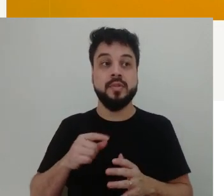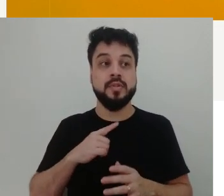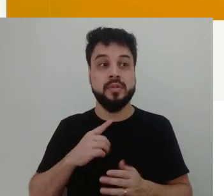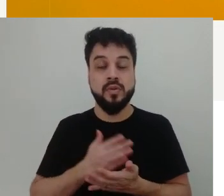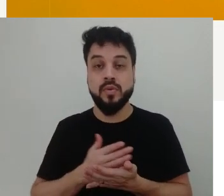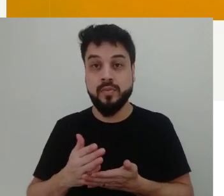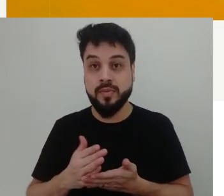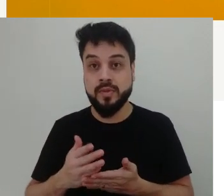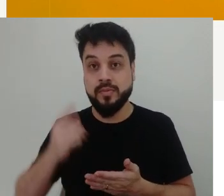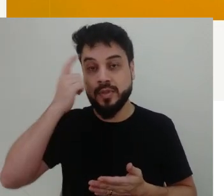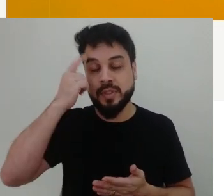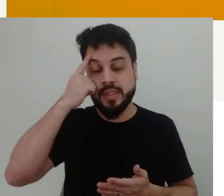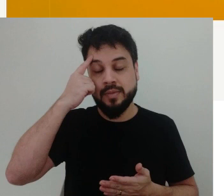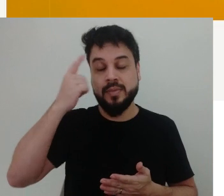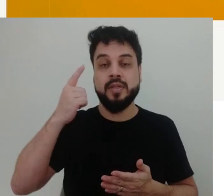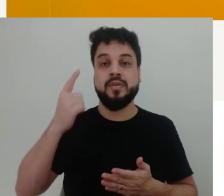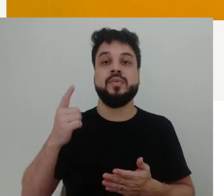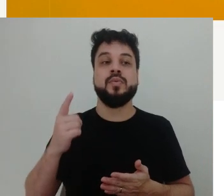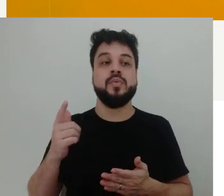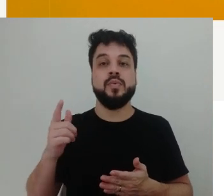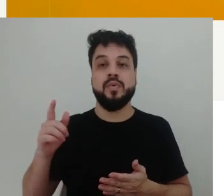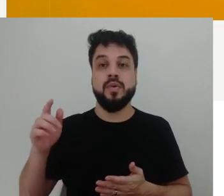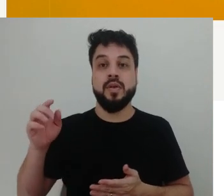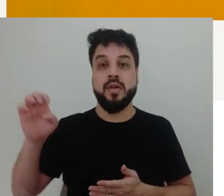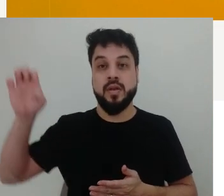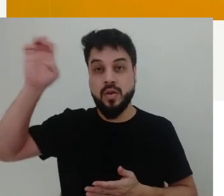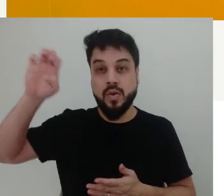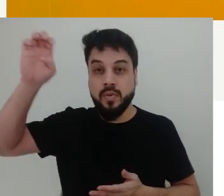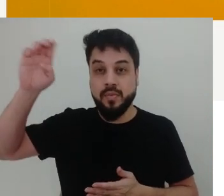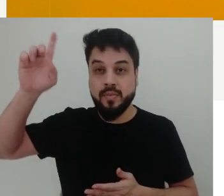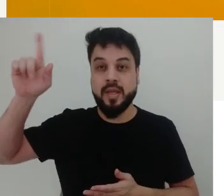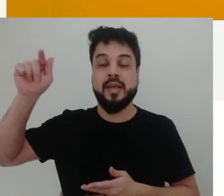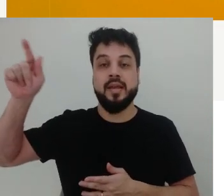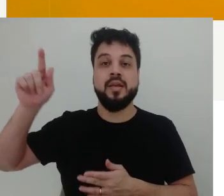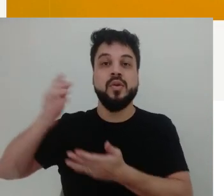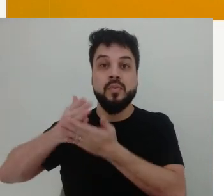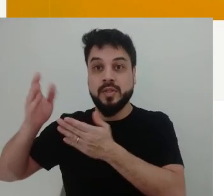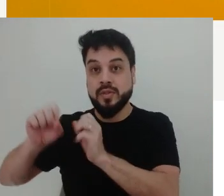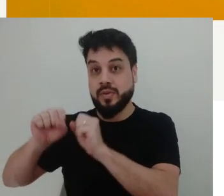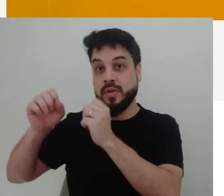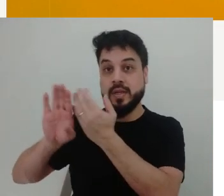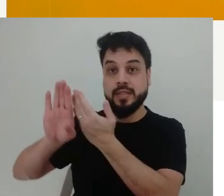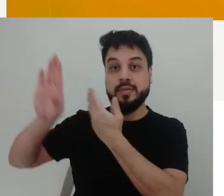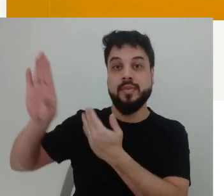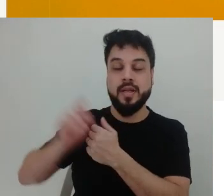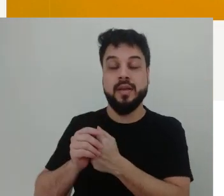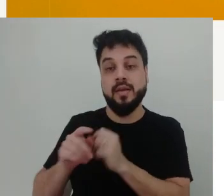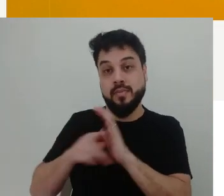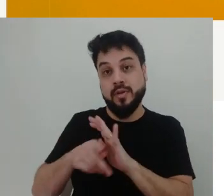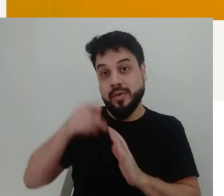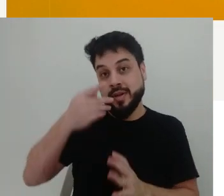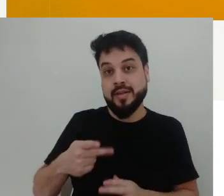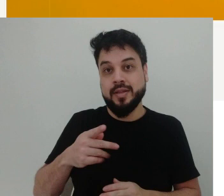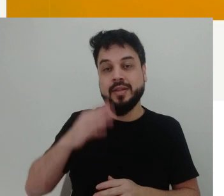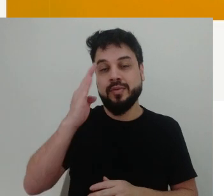por su trabajo con temas medioambientales, ¿verdad? Y temas caribeños, muy anclado